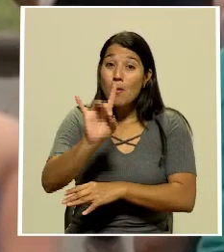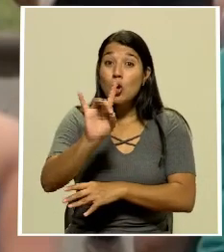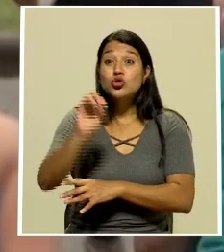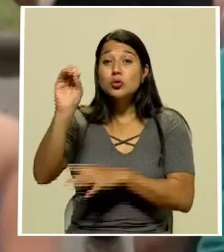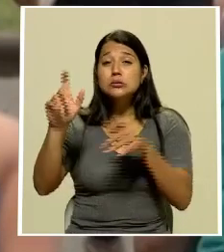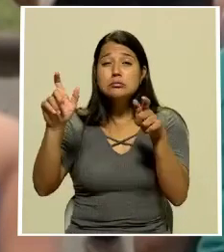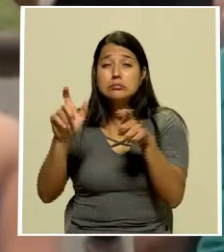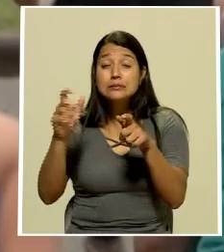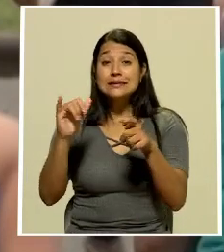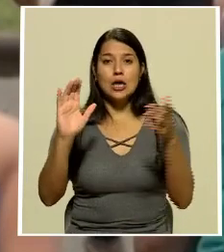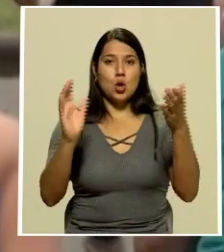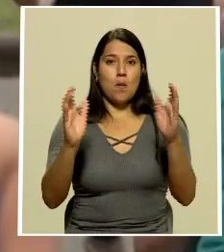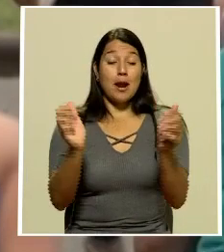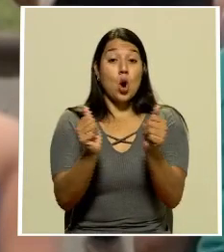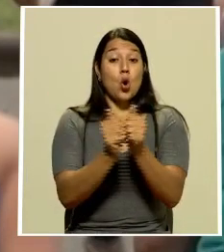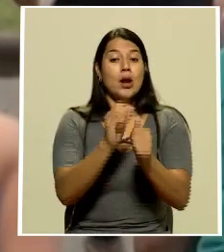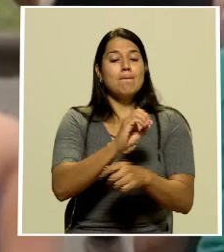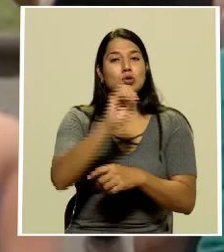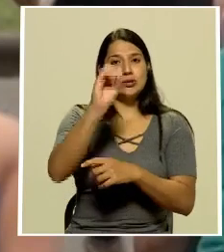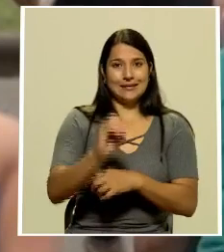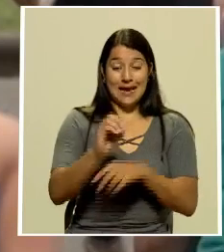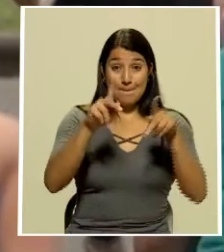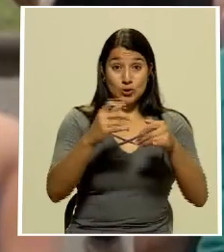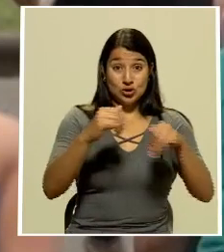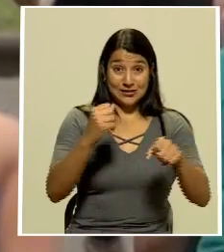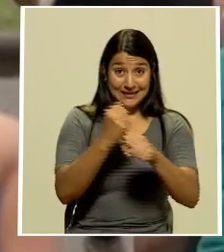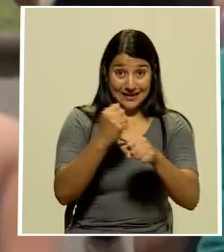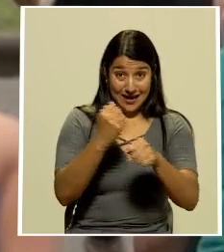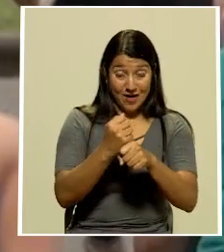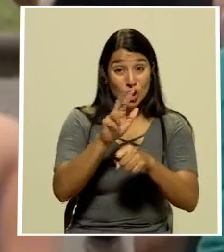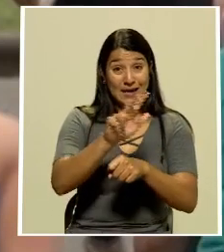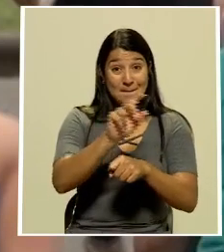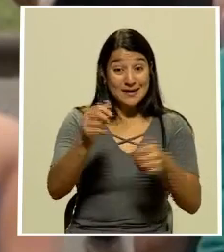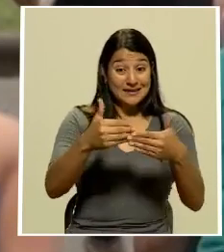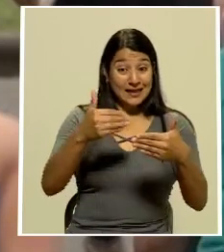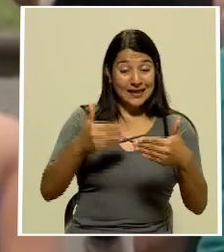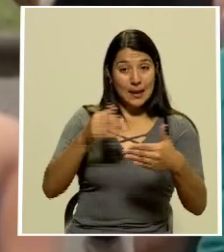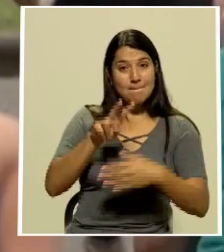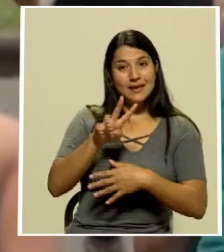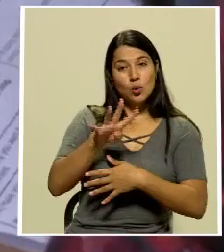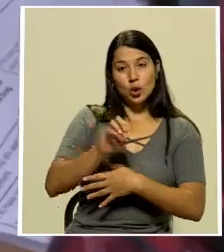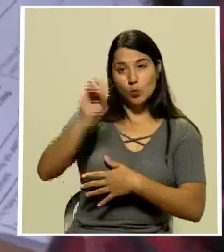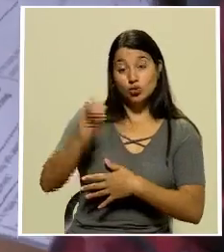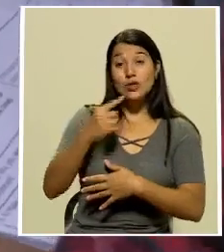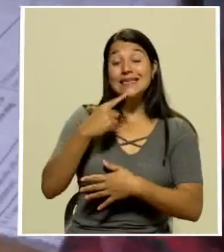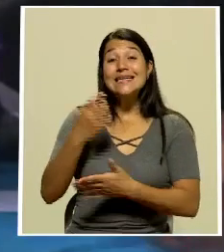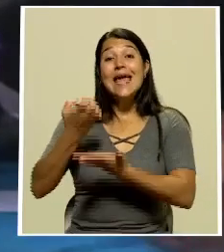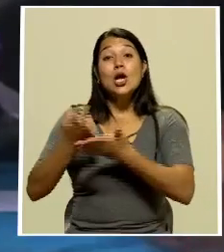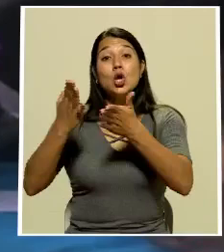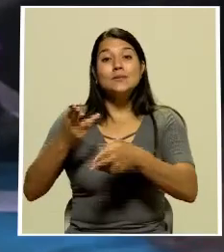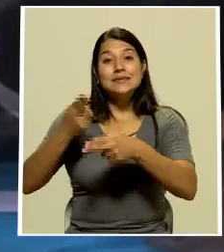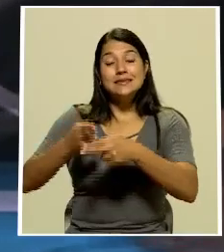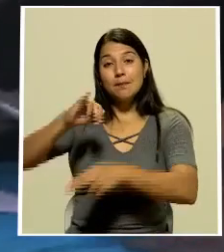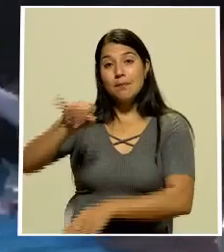se compara con la tasa de desempleo que en ese entonces era de 24%. Para el economista Juan Pablo Arias, esto